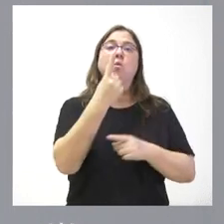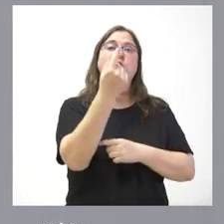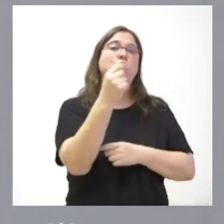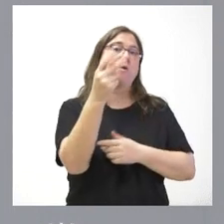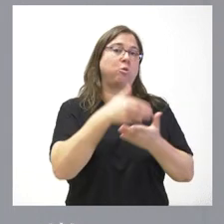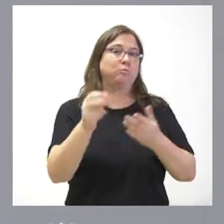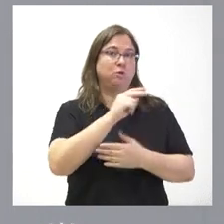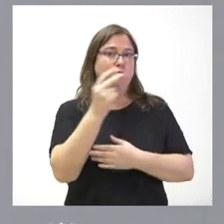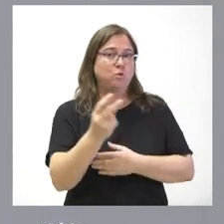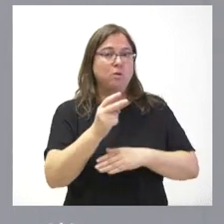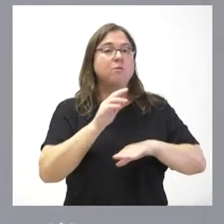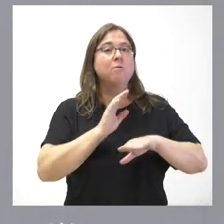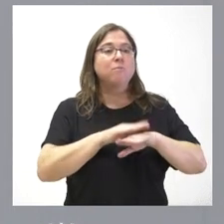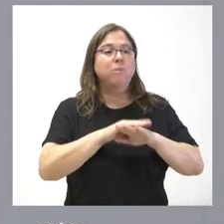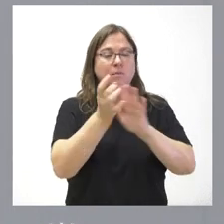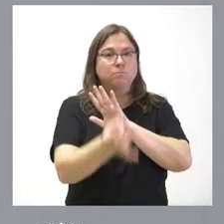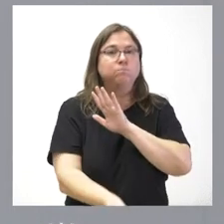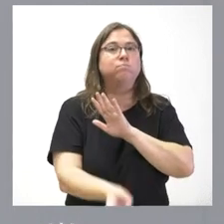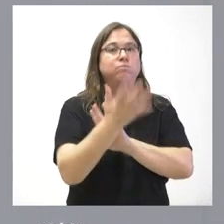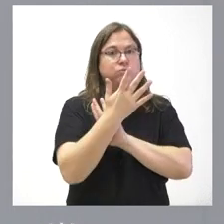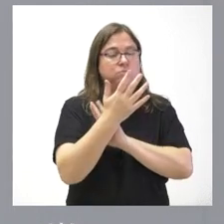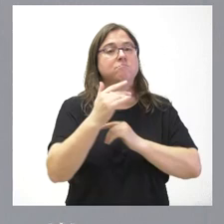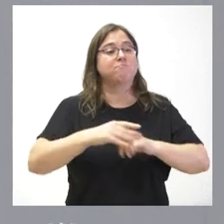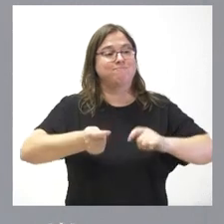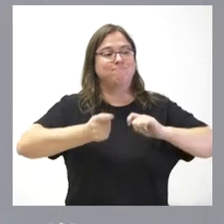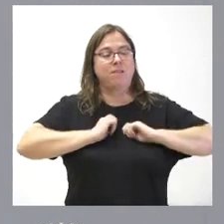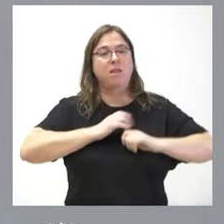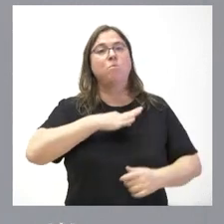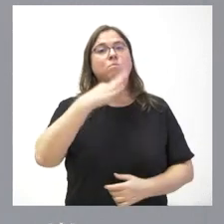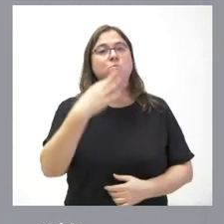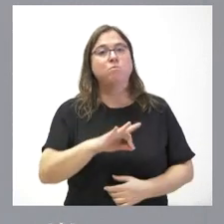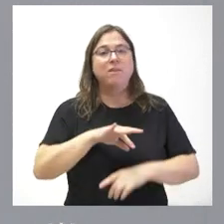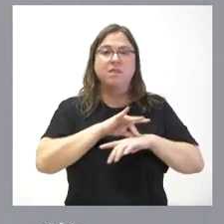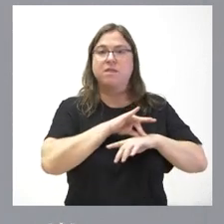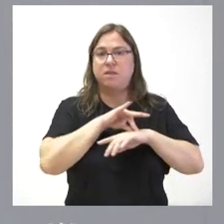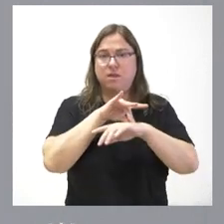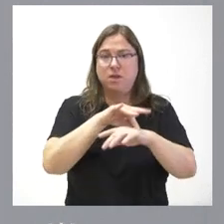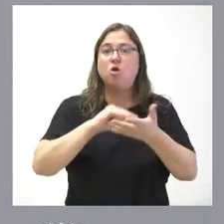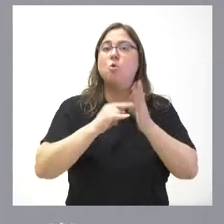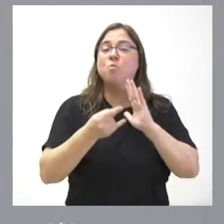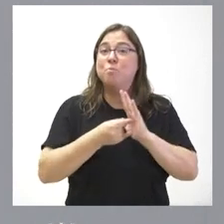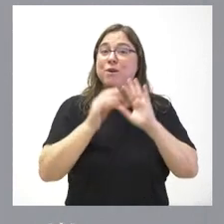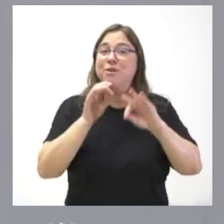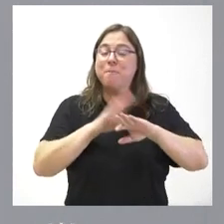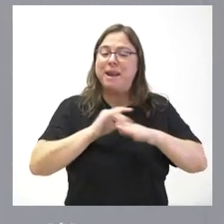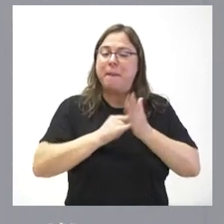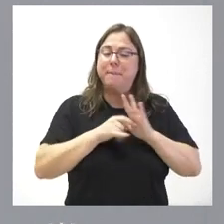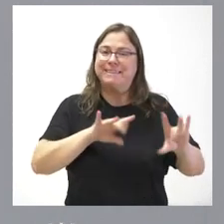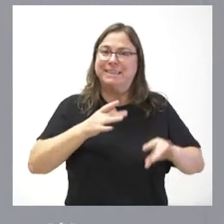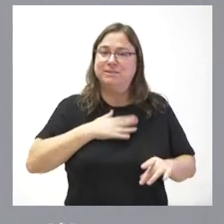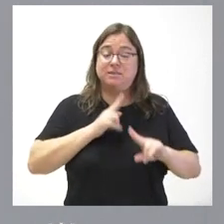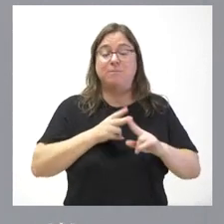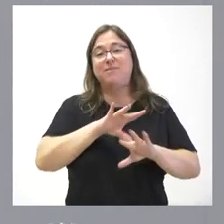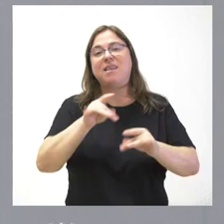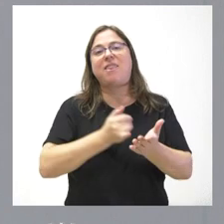millones de euros para poner en marcha iniciativas que nos permitan eh orientar proyectos en el plan territorial de tierra de